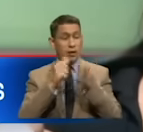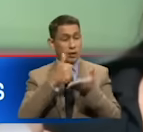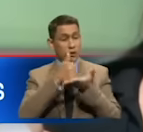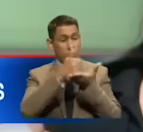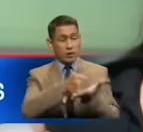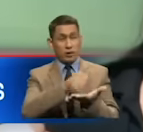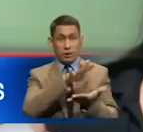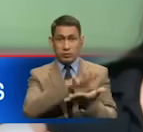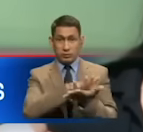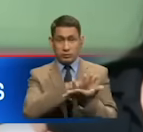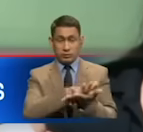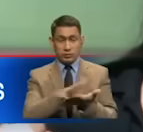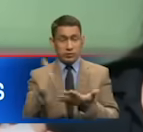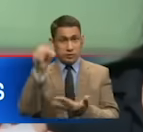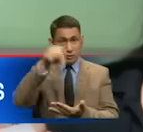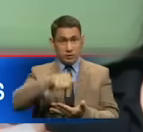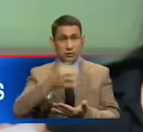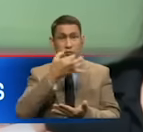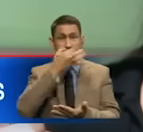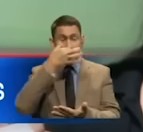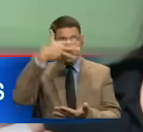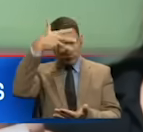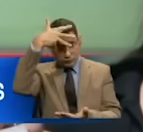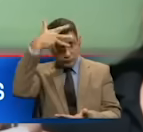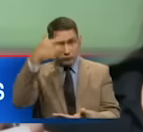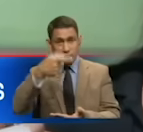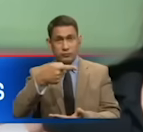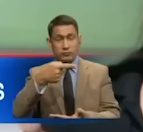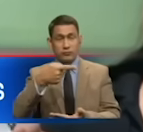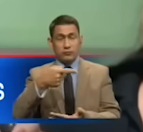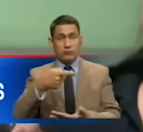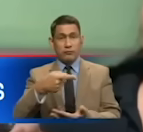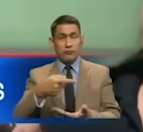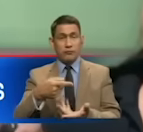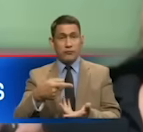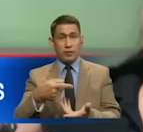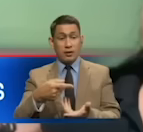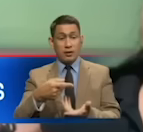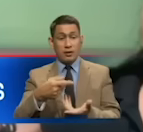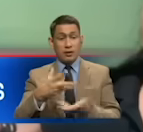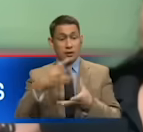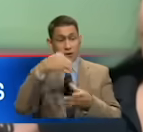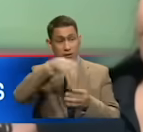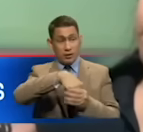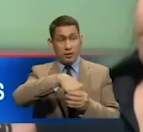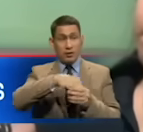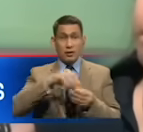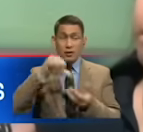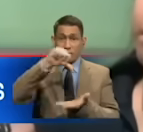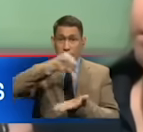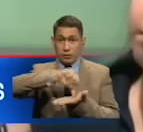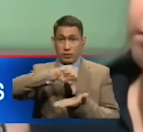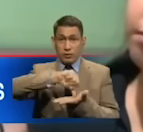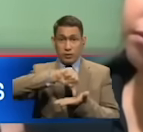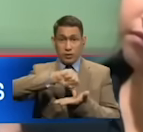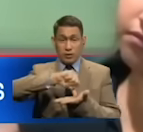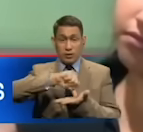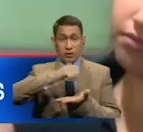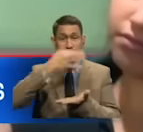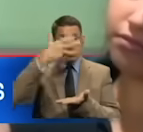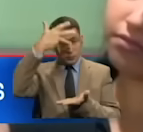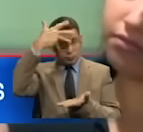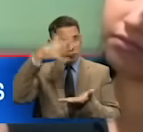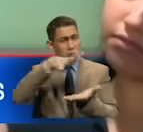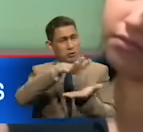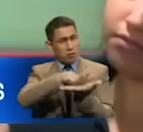de las periferias de Santo Domingo. O la población que vive en las áreas urbanas están más tranquilas. Nos da mucho gusto